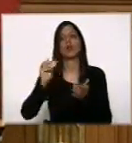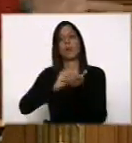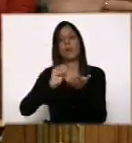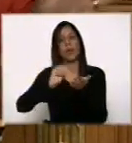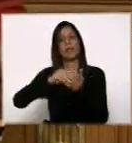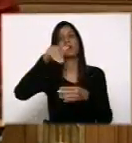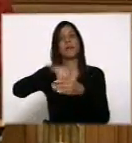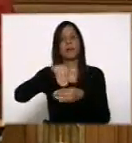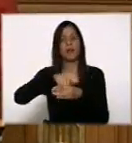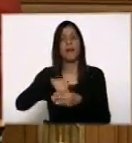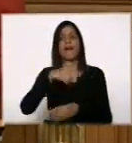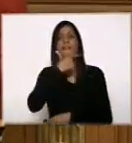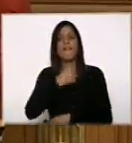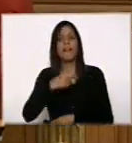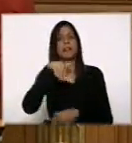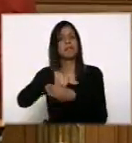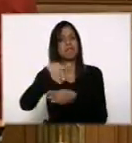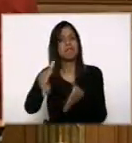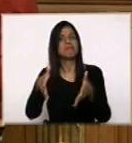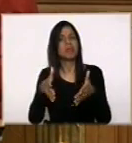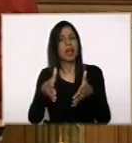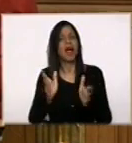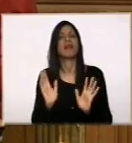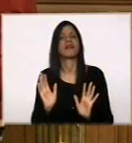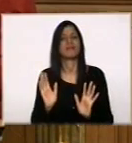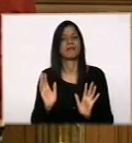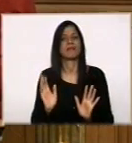24, facilito ganar elecciones.